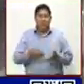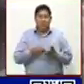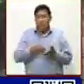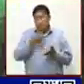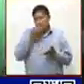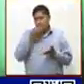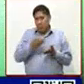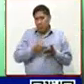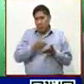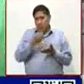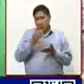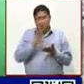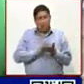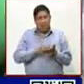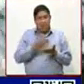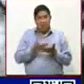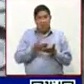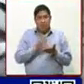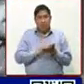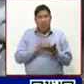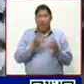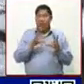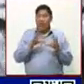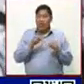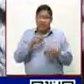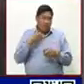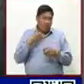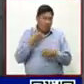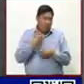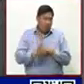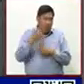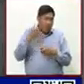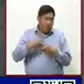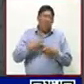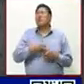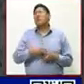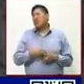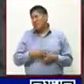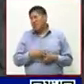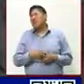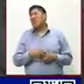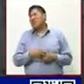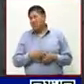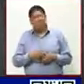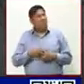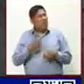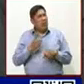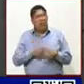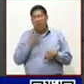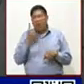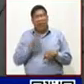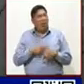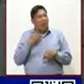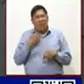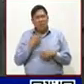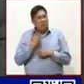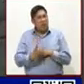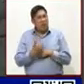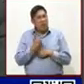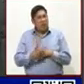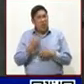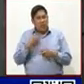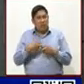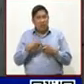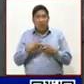Sopitas, así va a cocinar. Ya no pancito duro. Sí, ay, sí, ya, eso no, eso nada más así para cocinar. Ojalá tiene